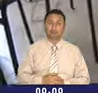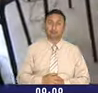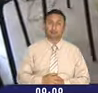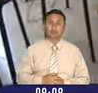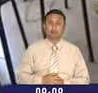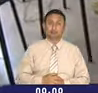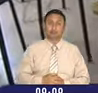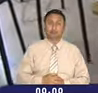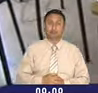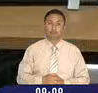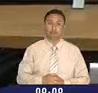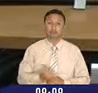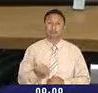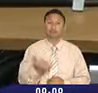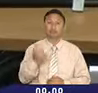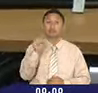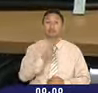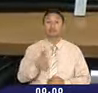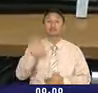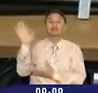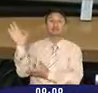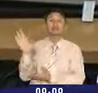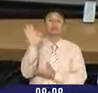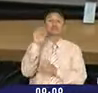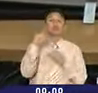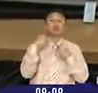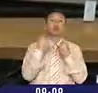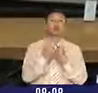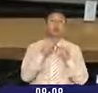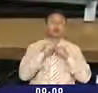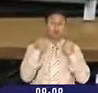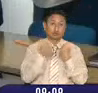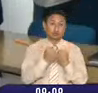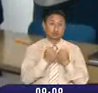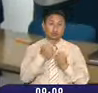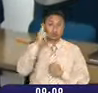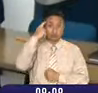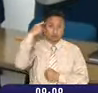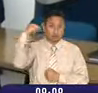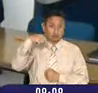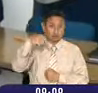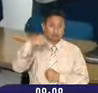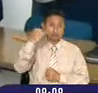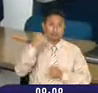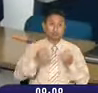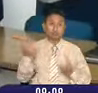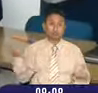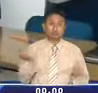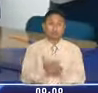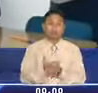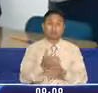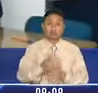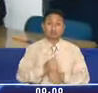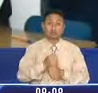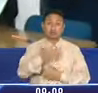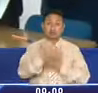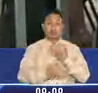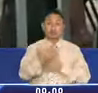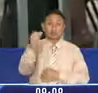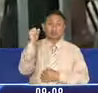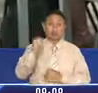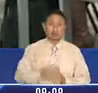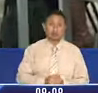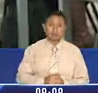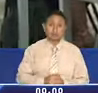Con un sabor agridulce firmaron este viernes los representantes de los movimientos sociales y el Ejecutivo el acta final de la Mesa de Seguridad, Justicia y Derechos.